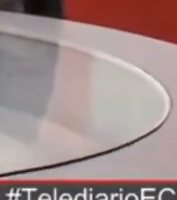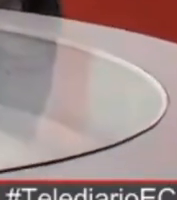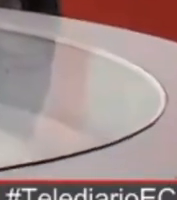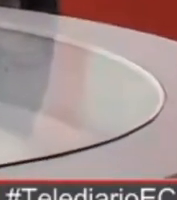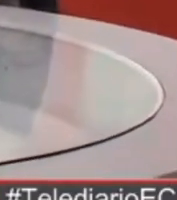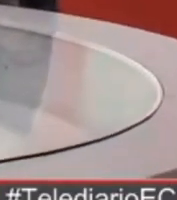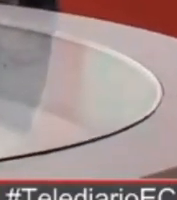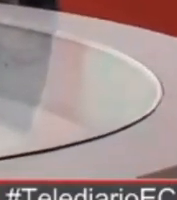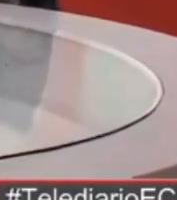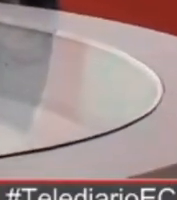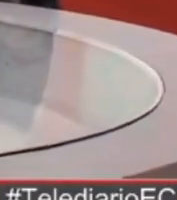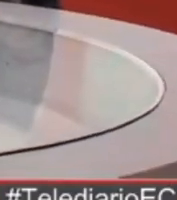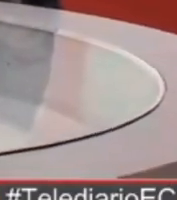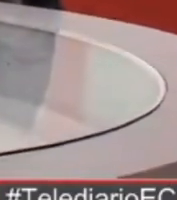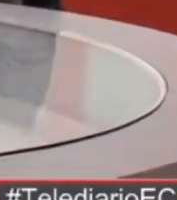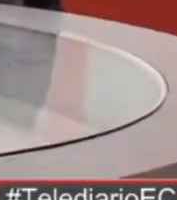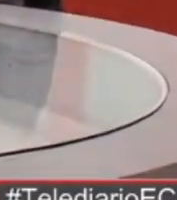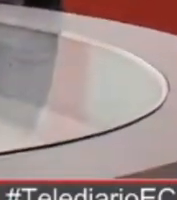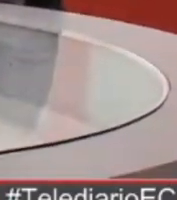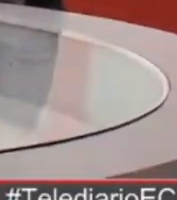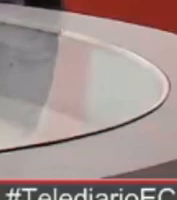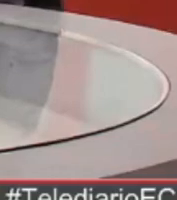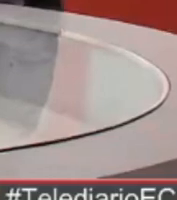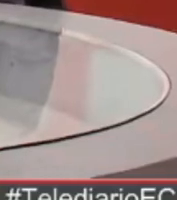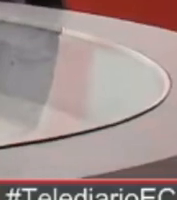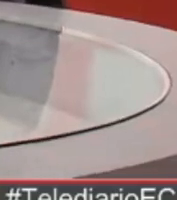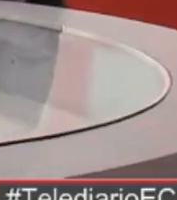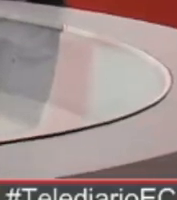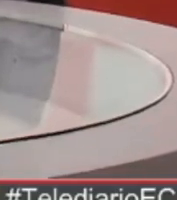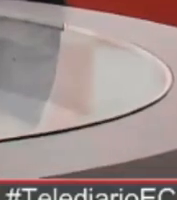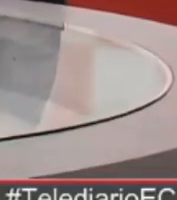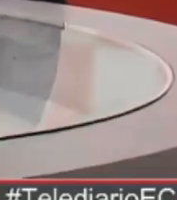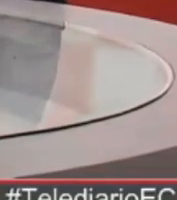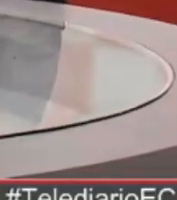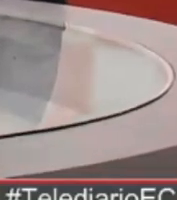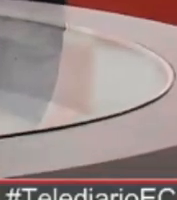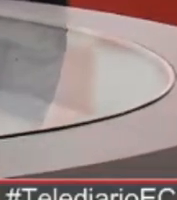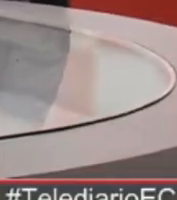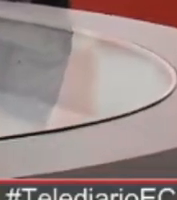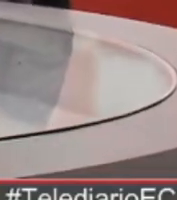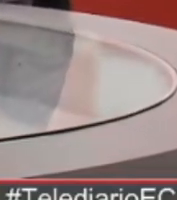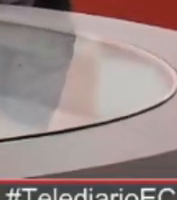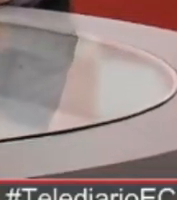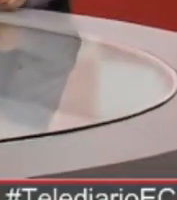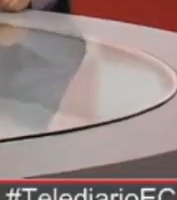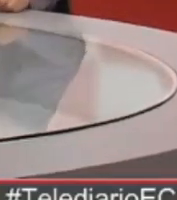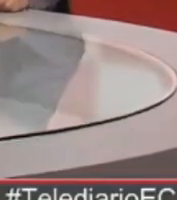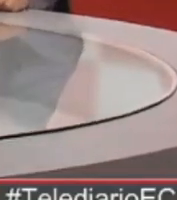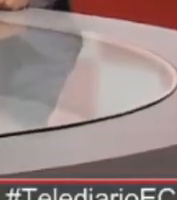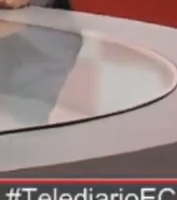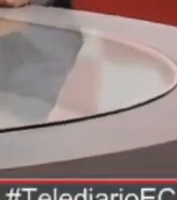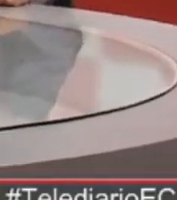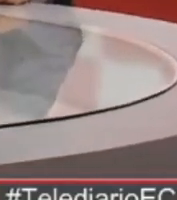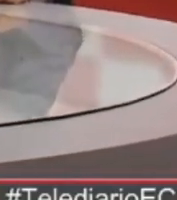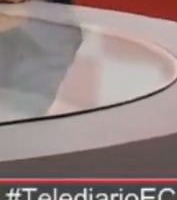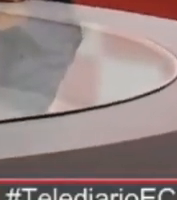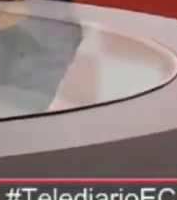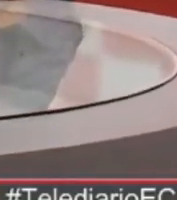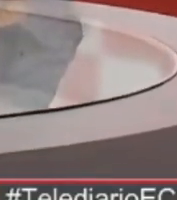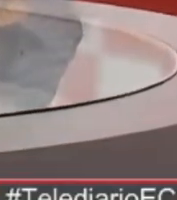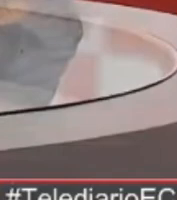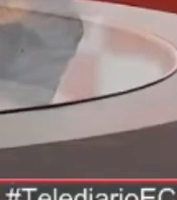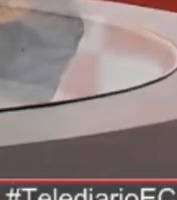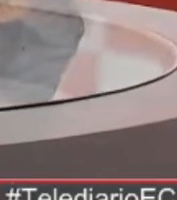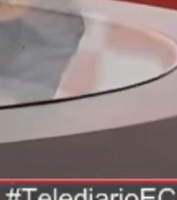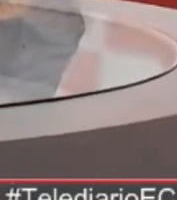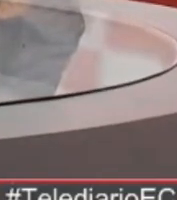realizado también campañas promocionales el día de ayer incluso hicimos un lanzamiento a nivel provincial de todas las festividades que se